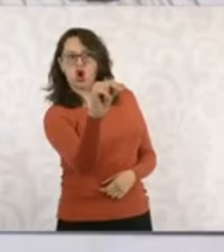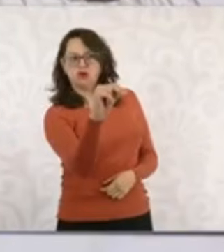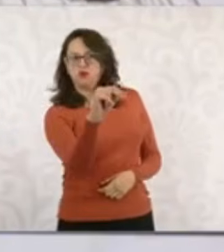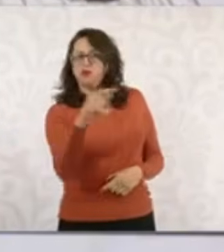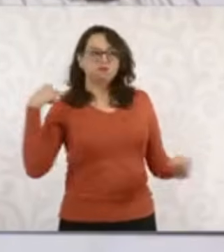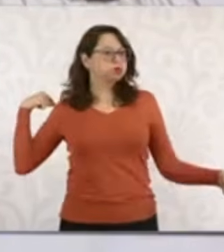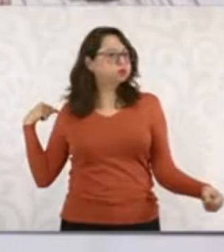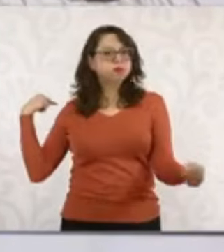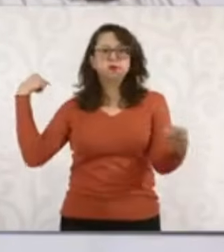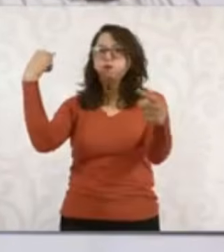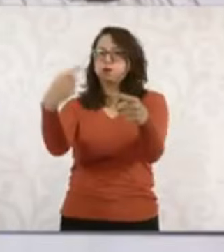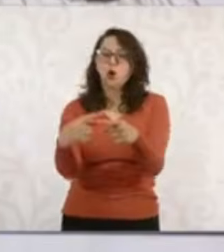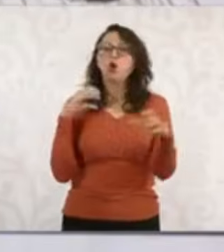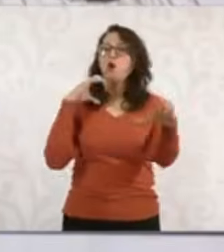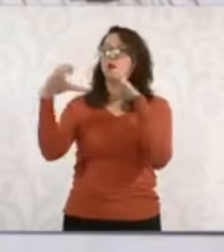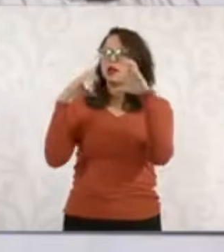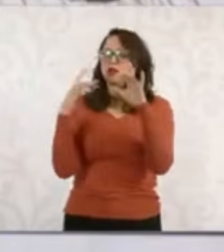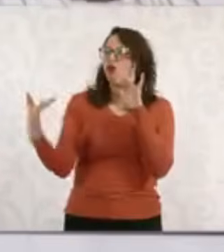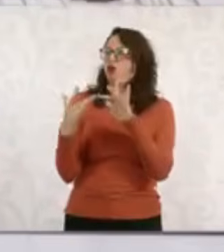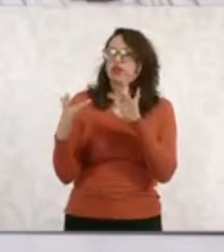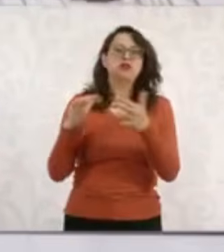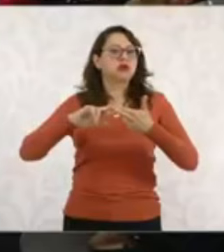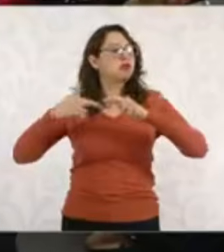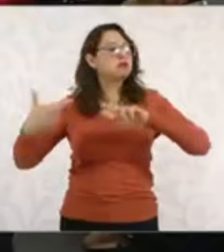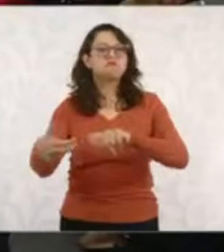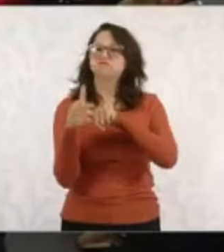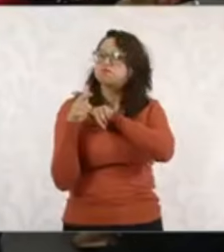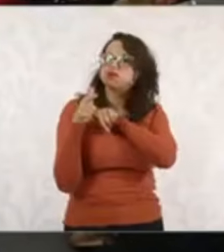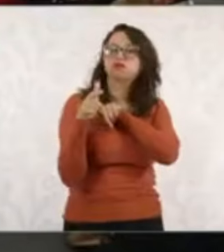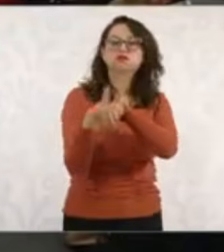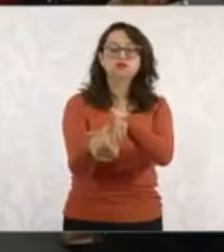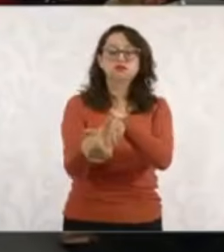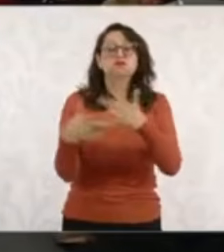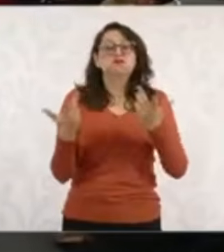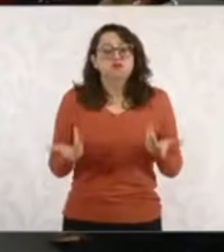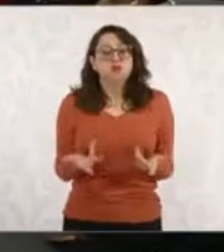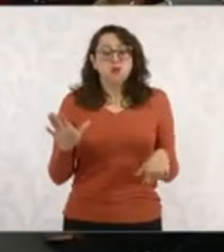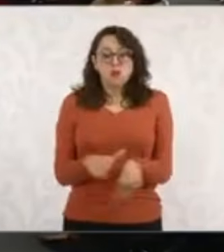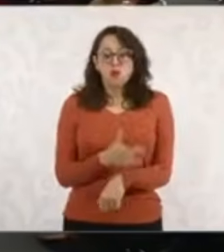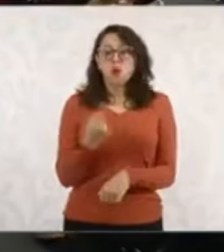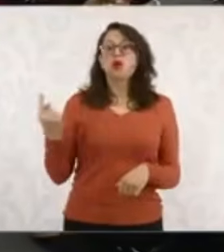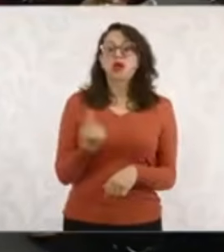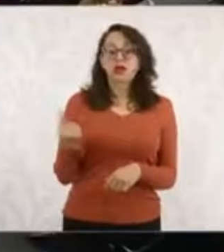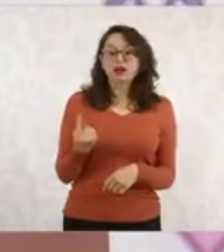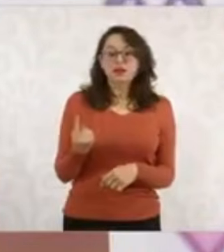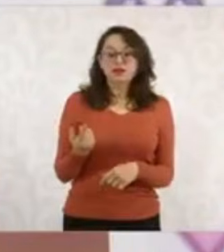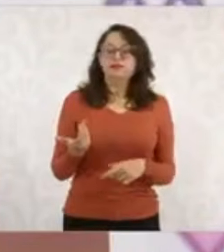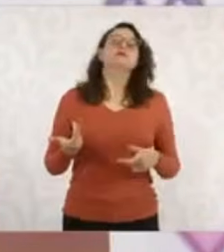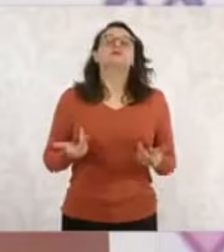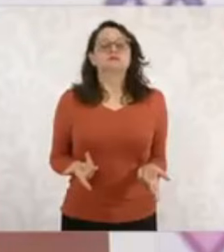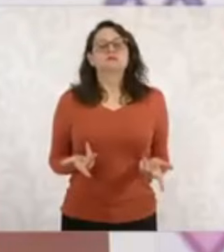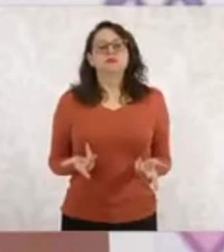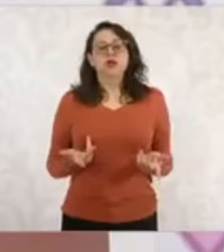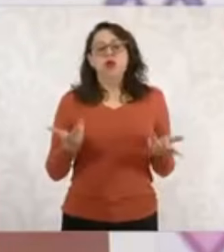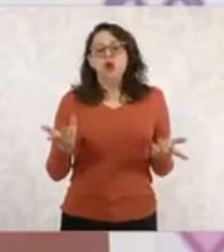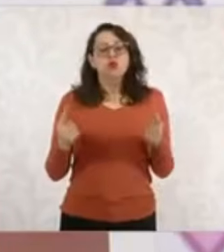comunicación con la isla y una relación de distinto tipo con la isla. Y tiene que ver con una parte fundamental de que más allá de la